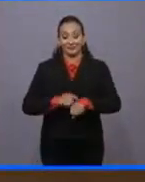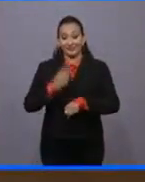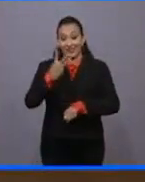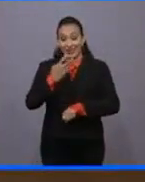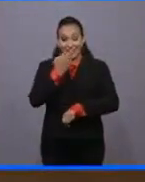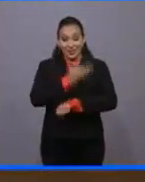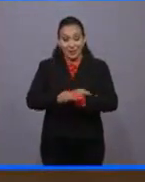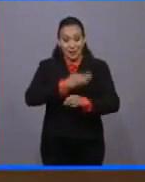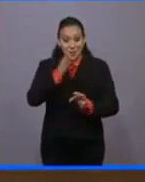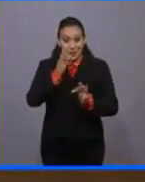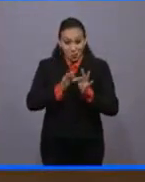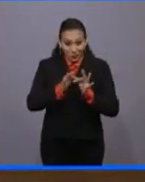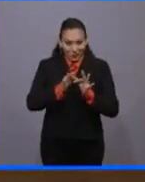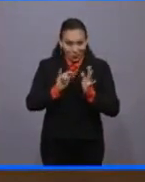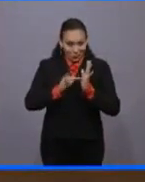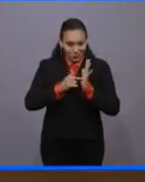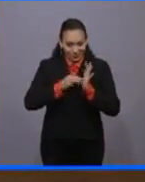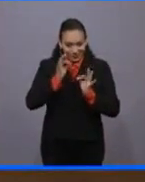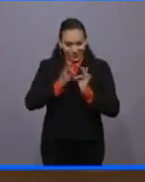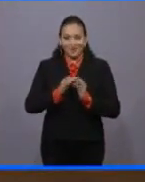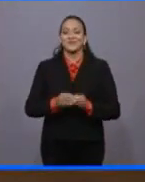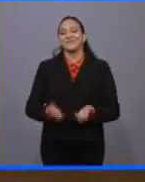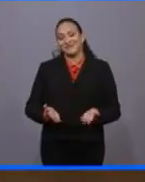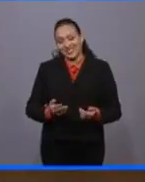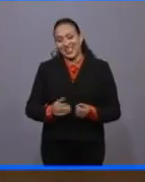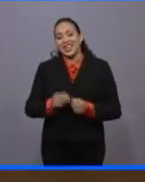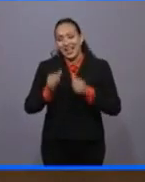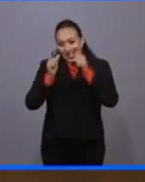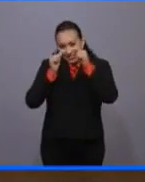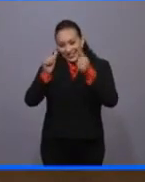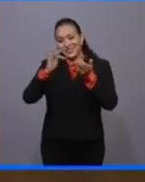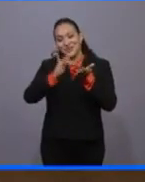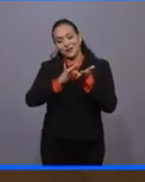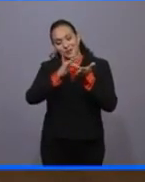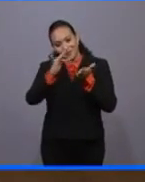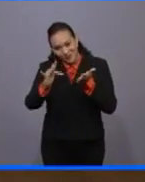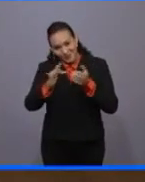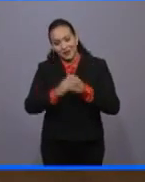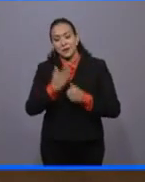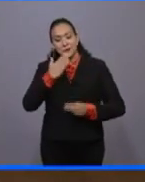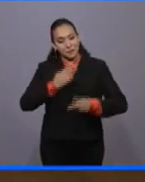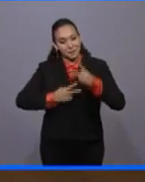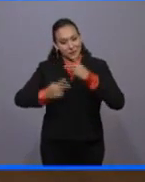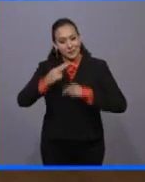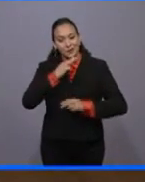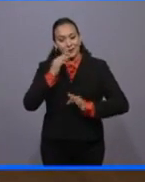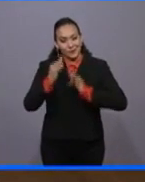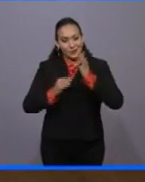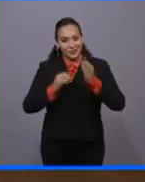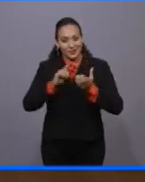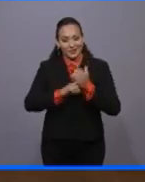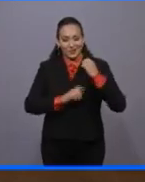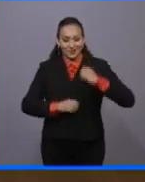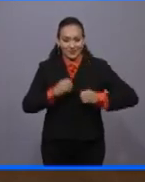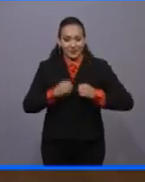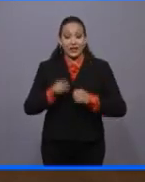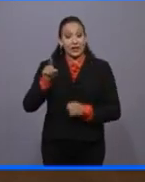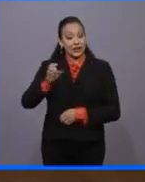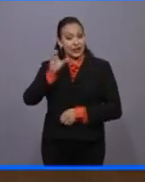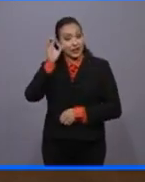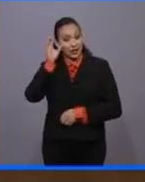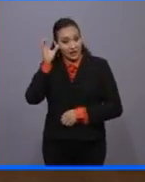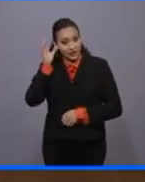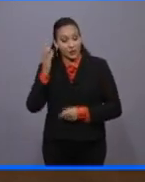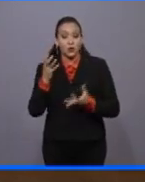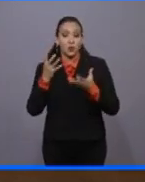3 de la tarde en punto. Qué bueno que nos acompaña en el corto informativo del canal del Poder Judicial de la Federación. Soy Citlali Pérez